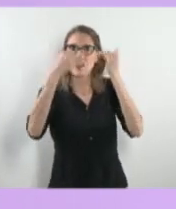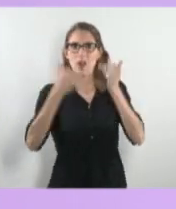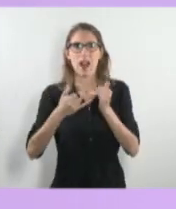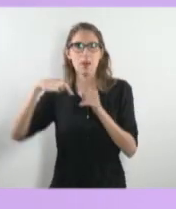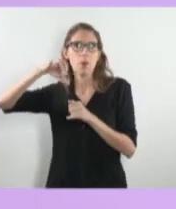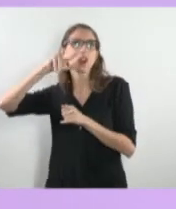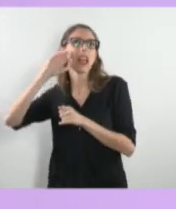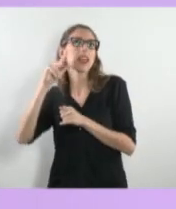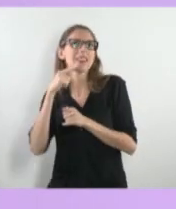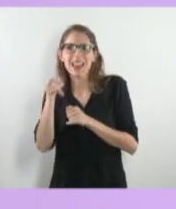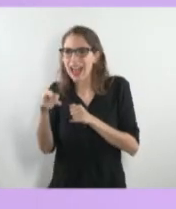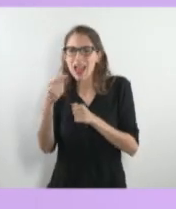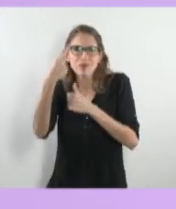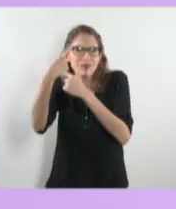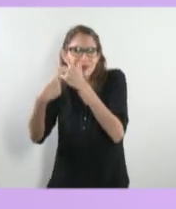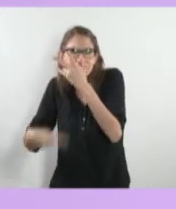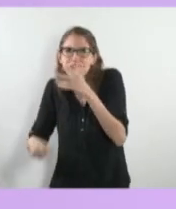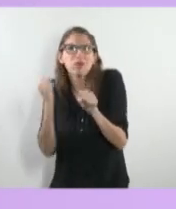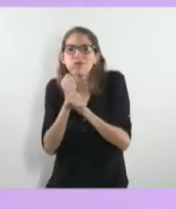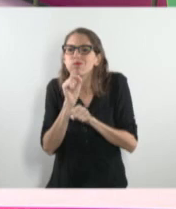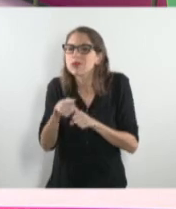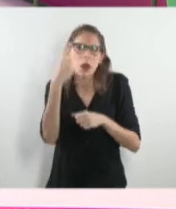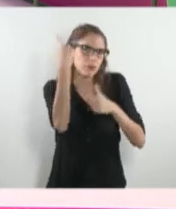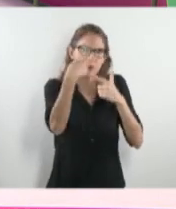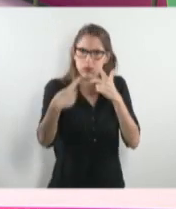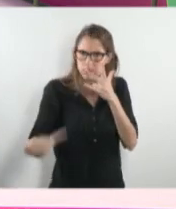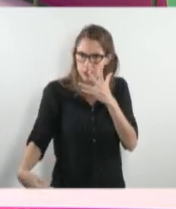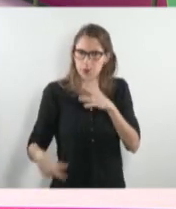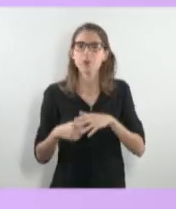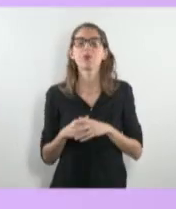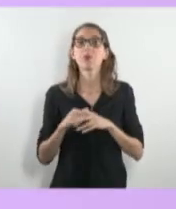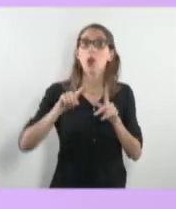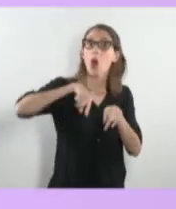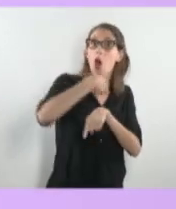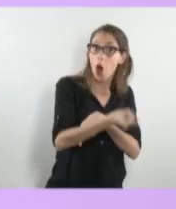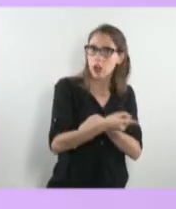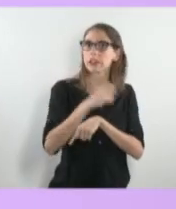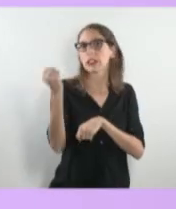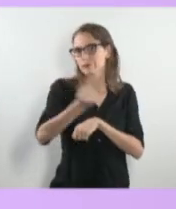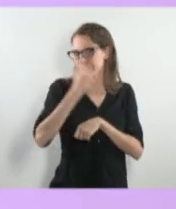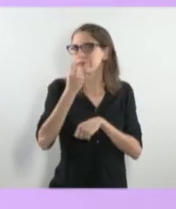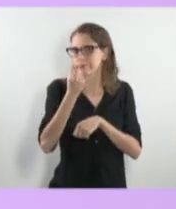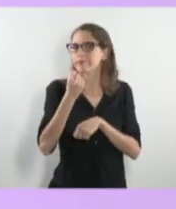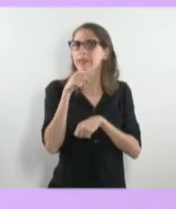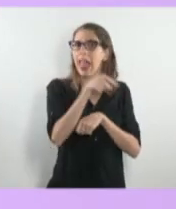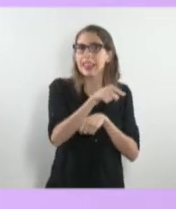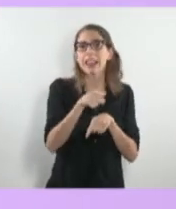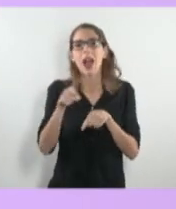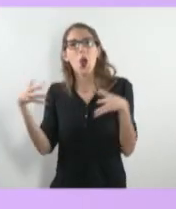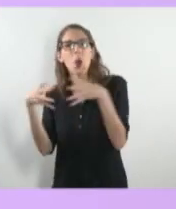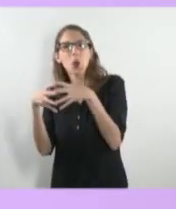van a cumplir distintas funciones estructurales. Okay. Después tenemos otra función, que esta la van a compartir con algunos